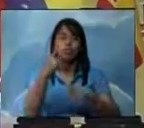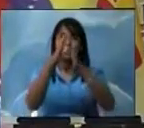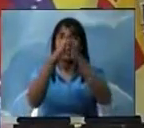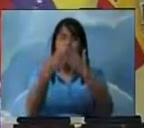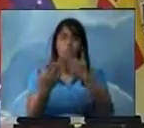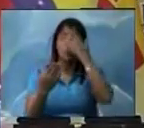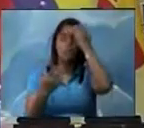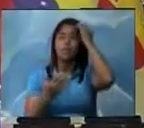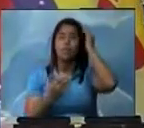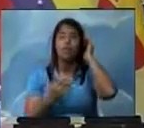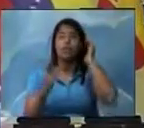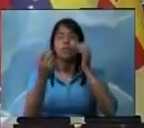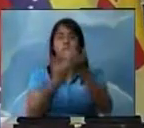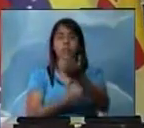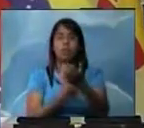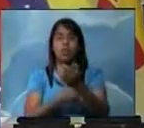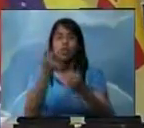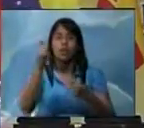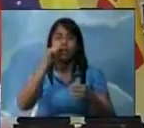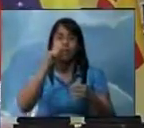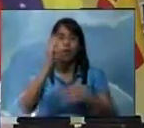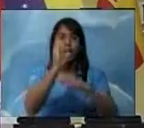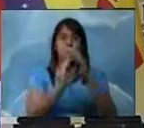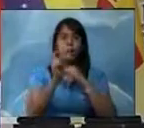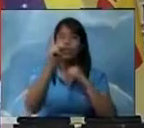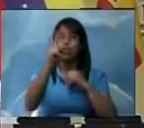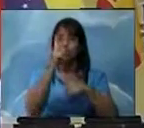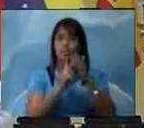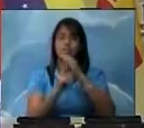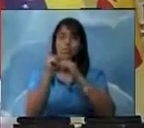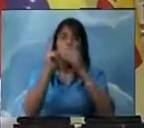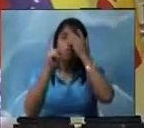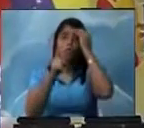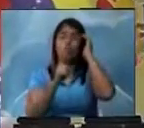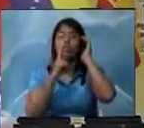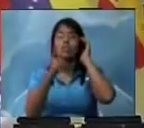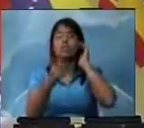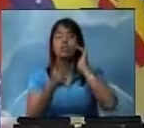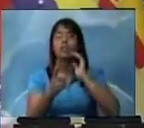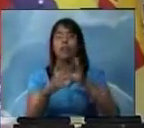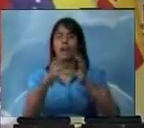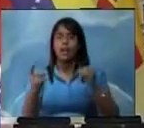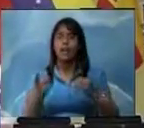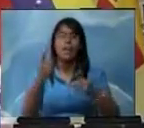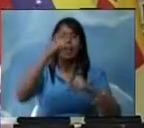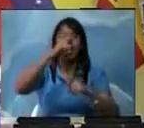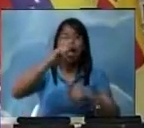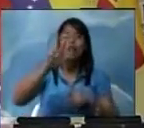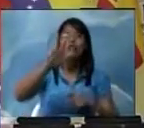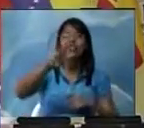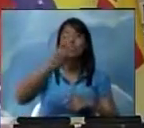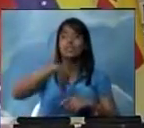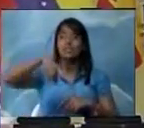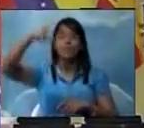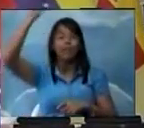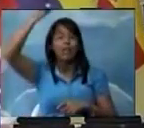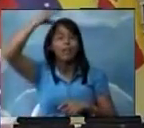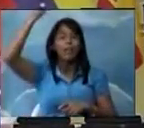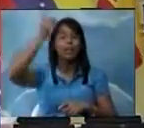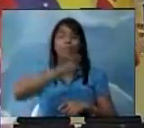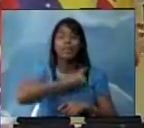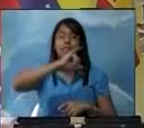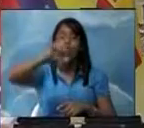amados hermanos, que Daniel capítulo 1, versículo 1, en el año tercero del reinado